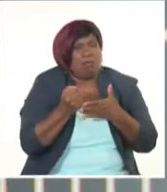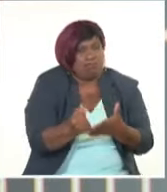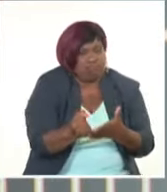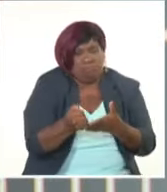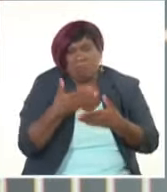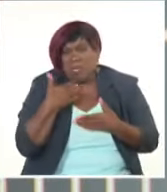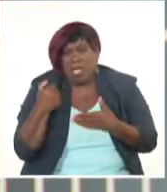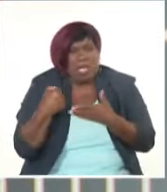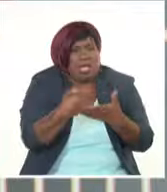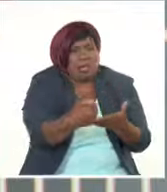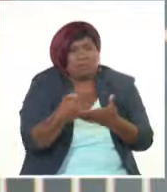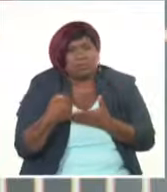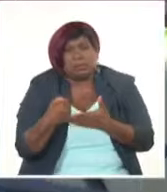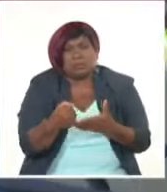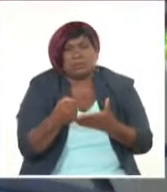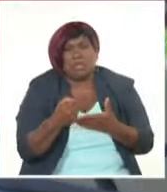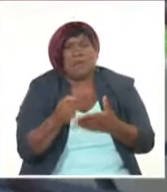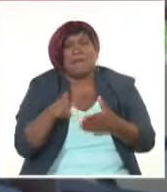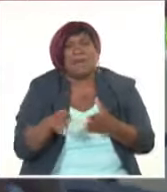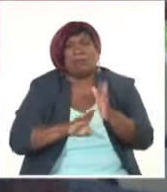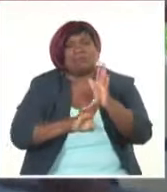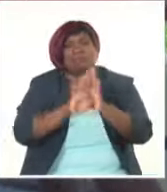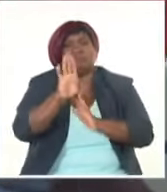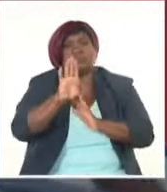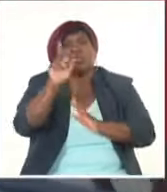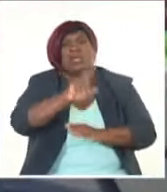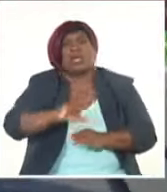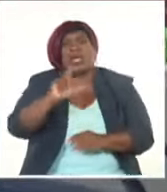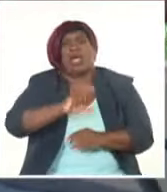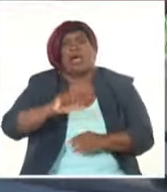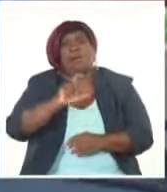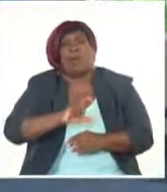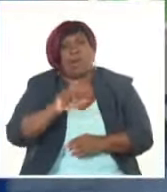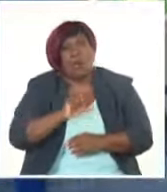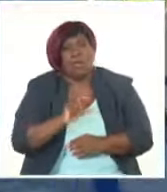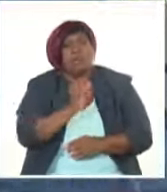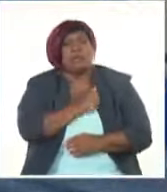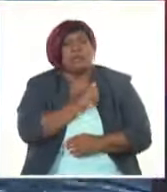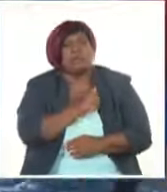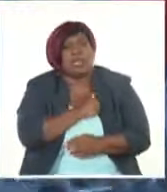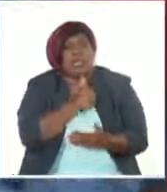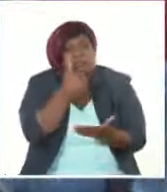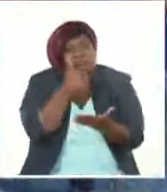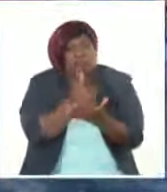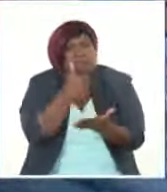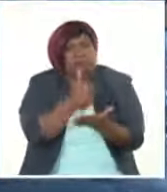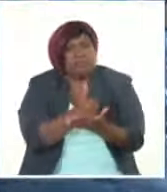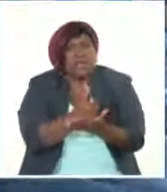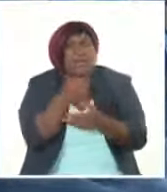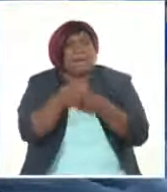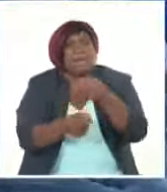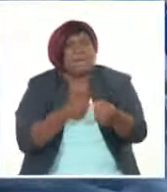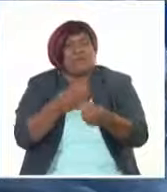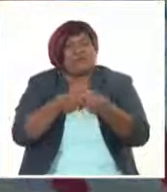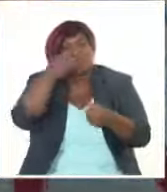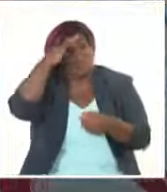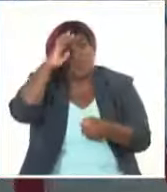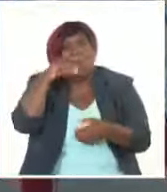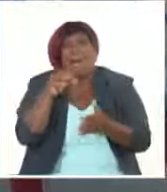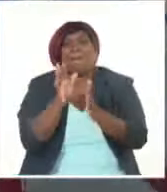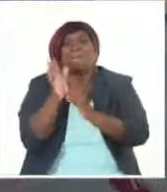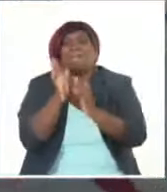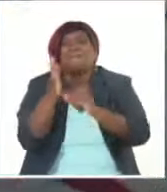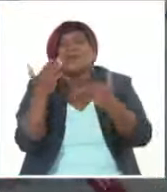y manteniéndose bien para salir adelante. Camagüey aspira a ser la capital del boxeo en Cuba durante el mes de diciembre. Largas horas de